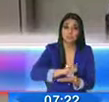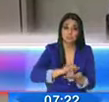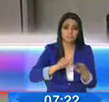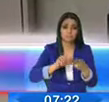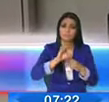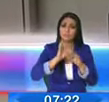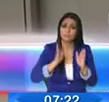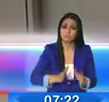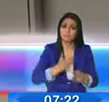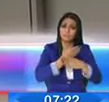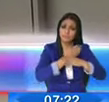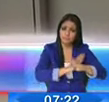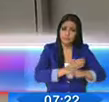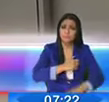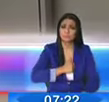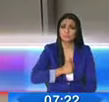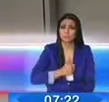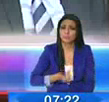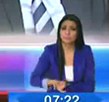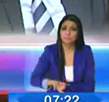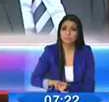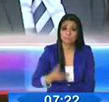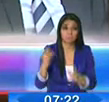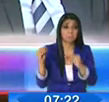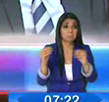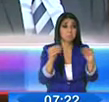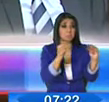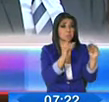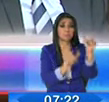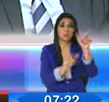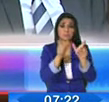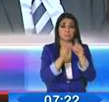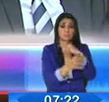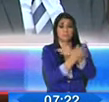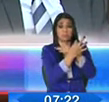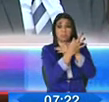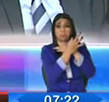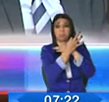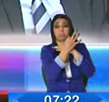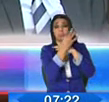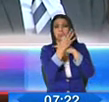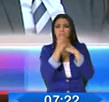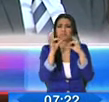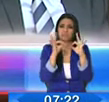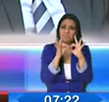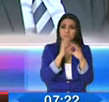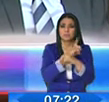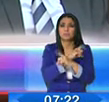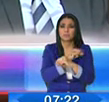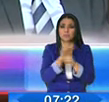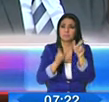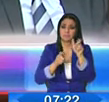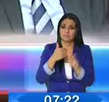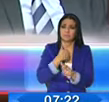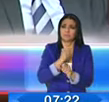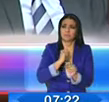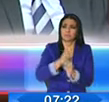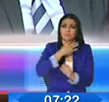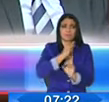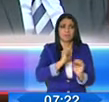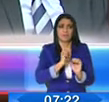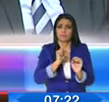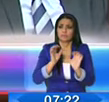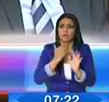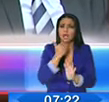defendamos lo nuestro y no dejemos que gente que a través de utilizar redes sociales se pongan en nervios e